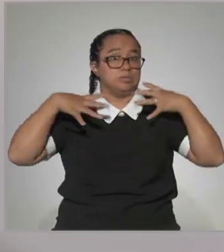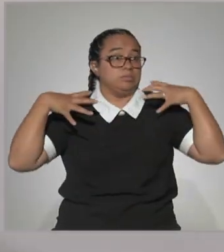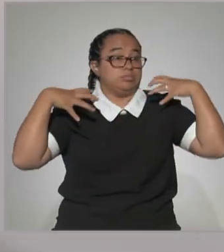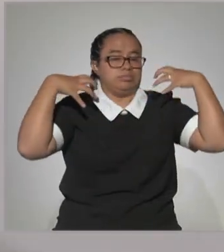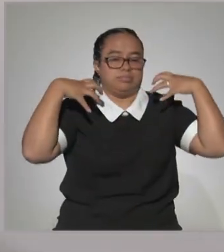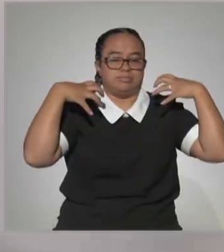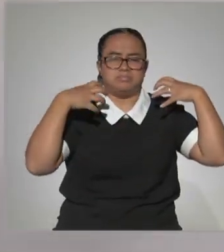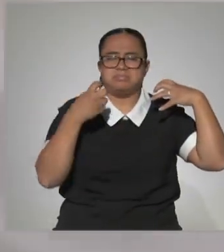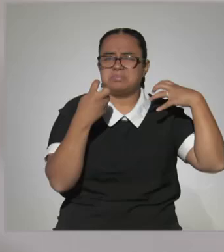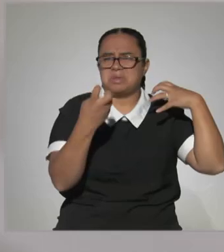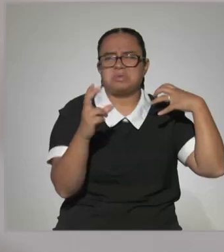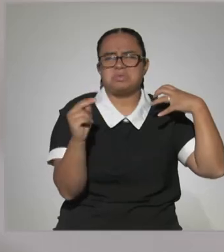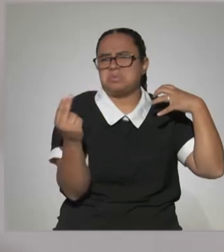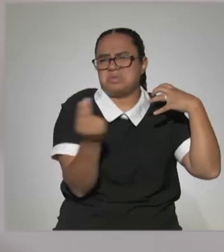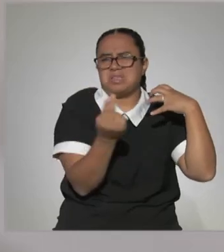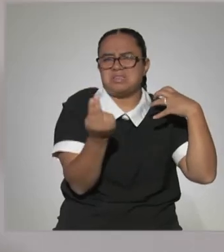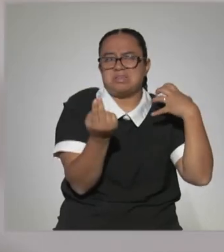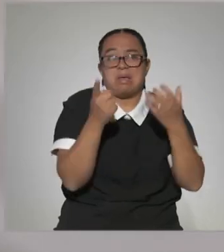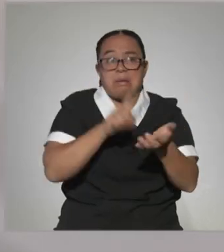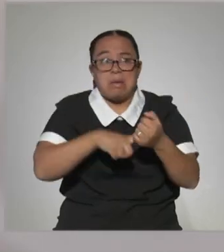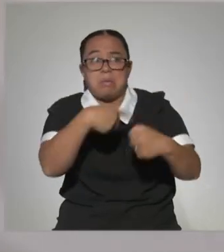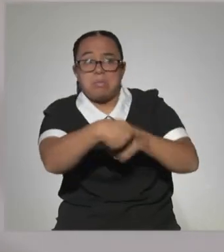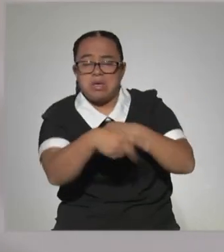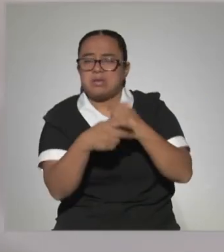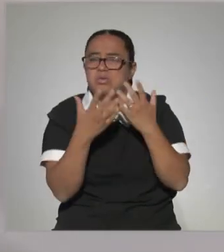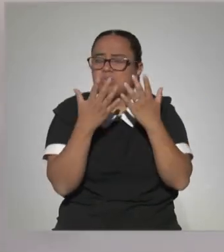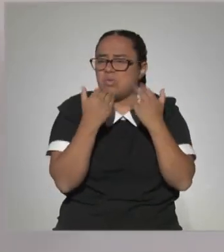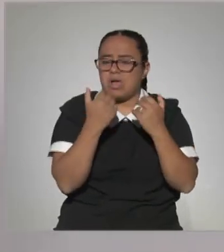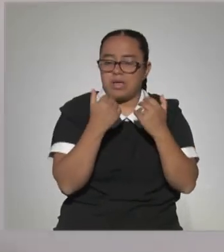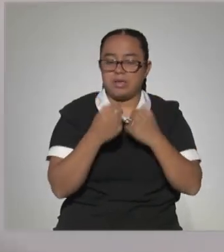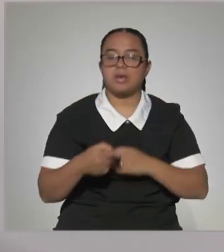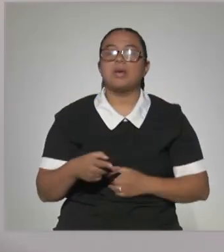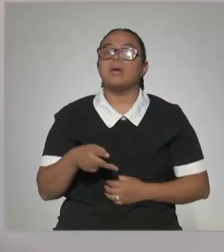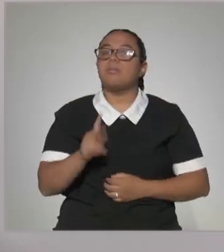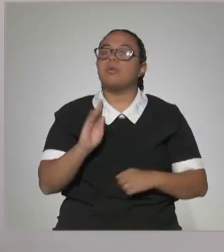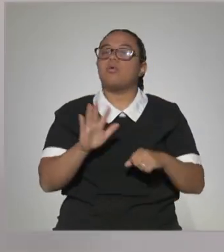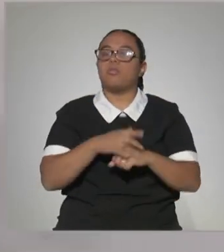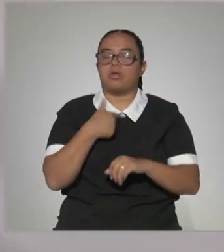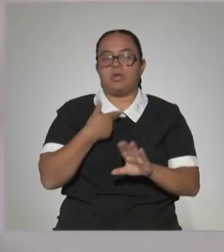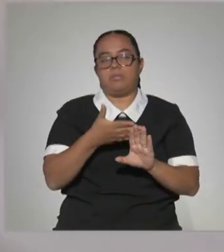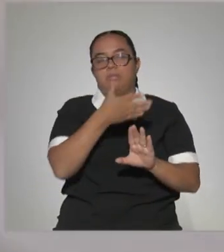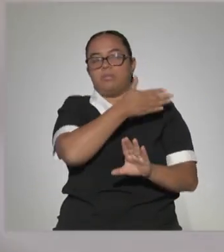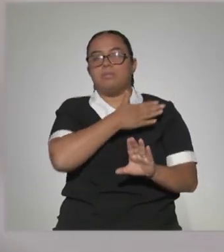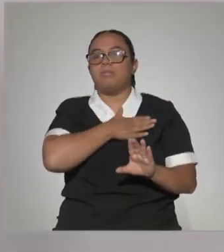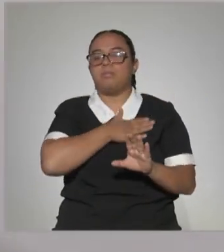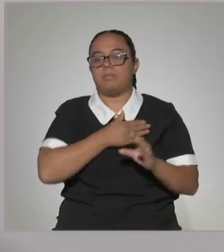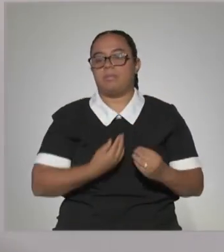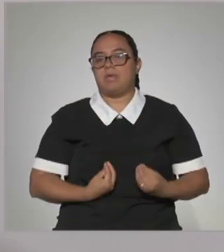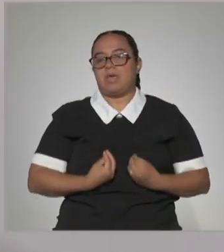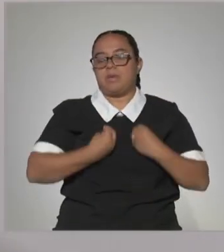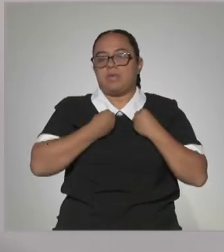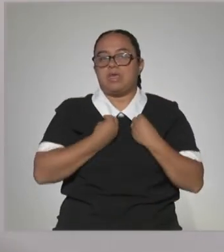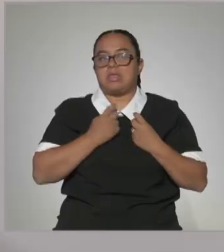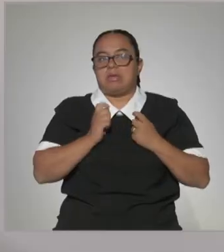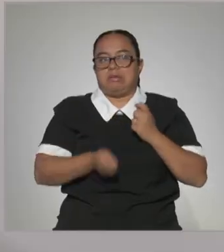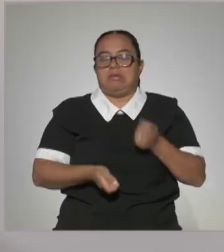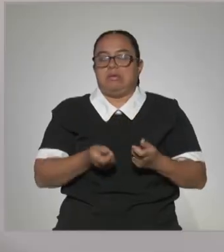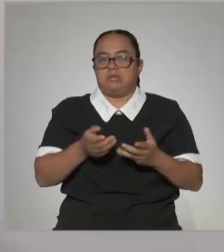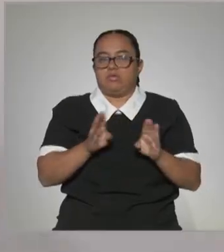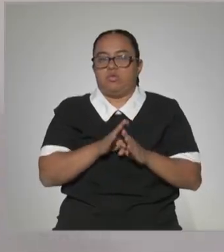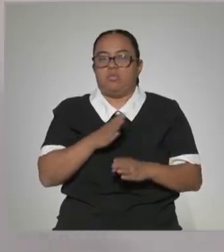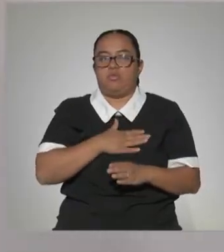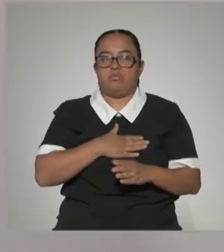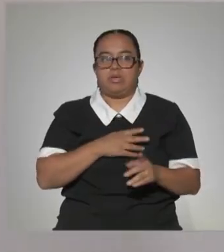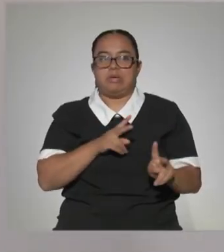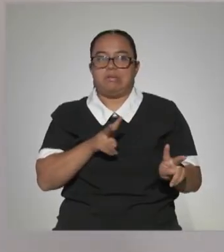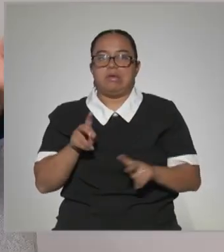es necesario. Y eso viene por cómo estoy viviendo lo que yo estoy interpretando. Claro. Y